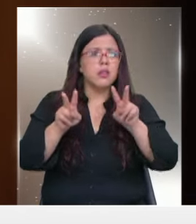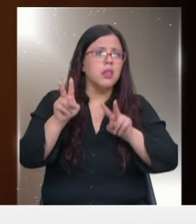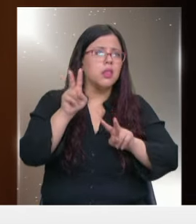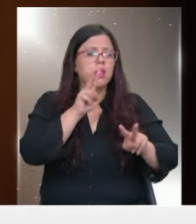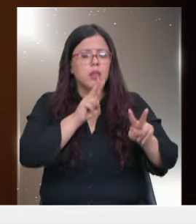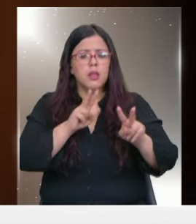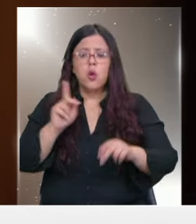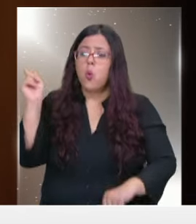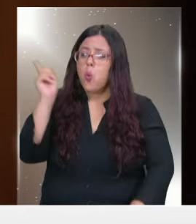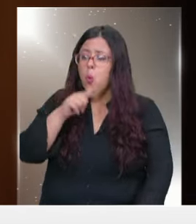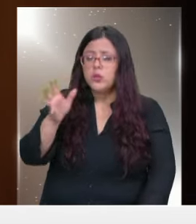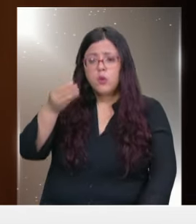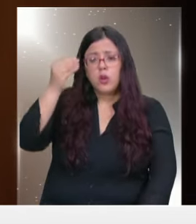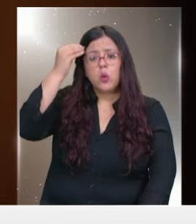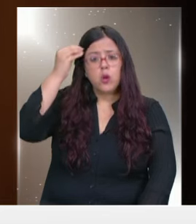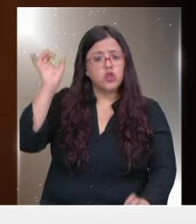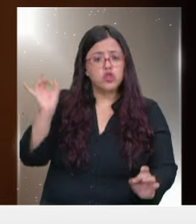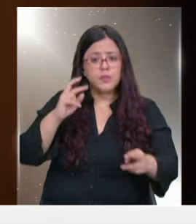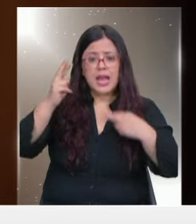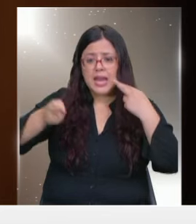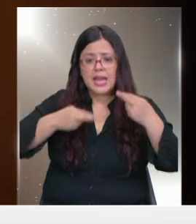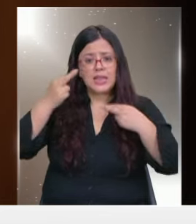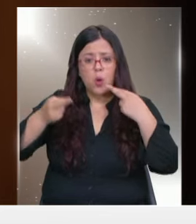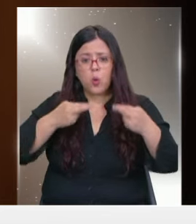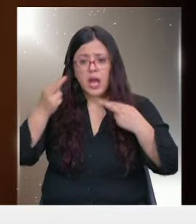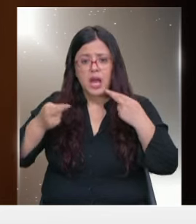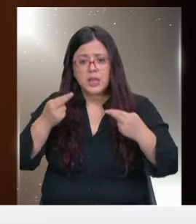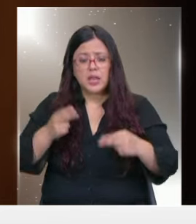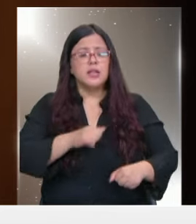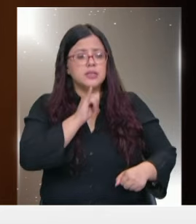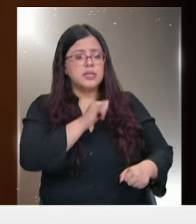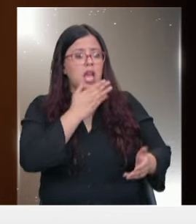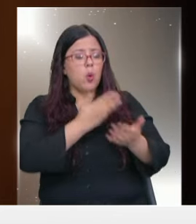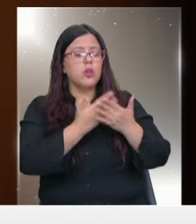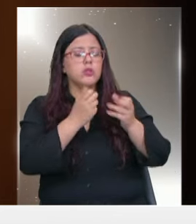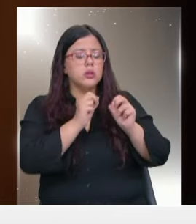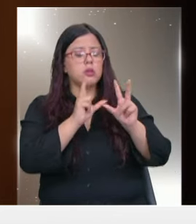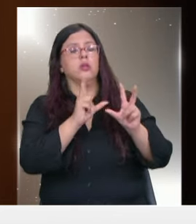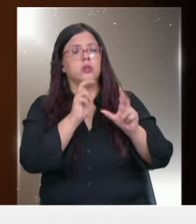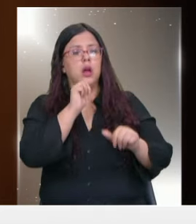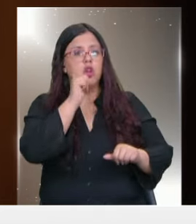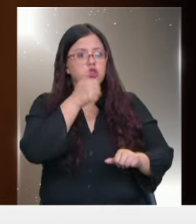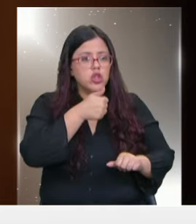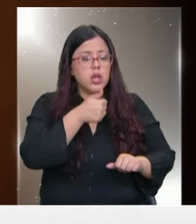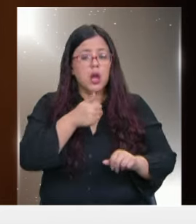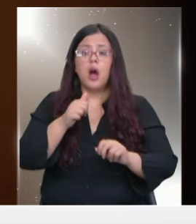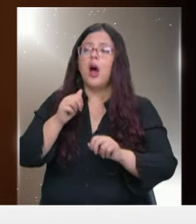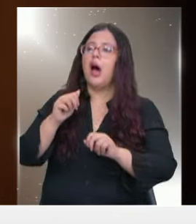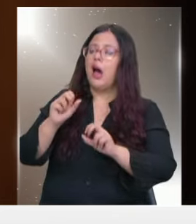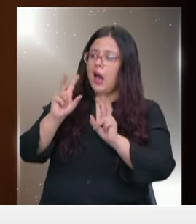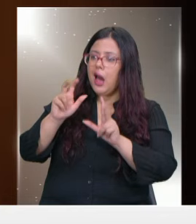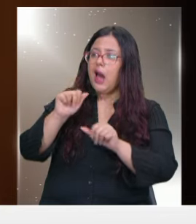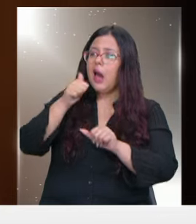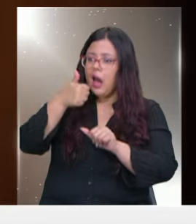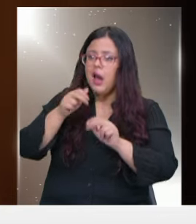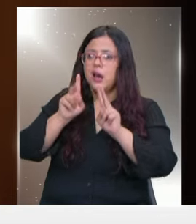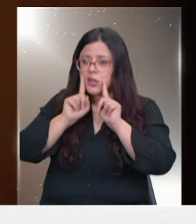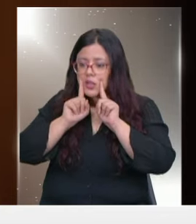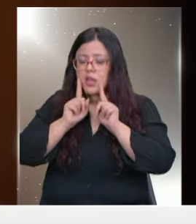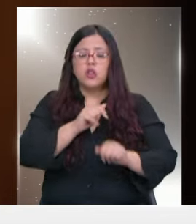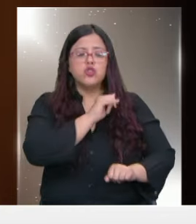último recuerdo es en el restaurante con Manuel Monsalve. Y después cuando despierta el otro día. Después cuando despierta en el hotel. Claro. Y